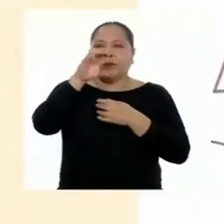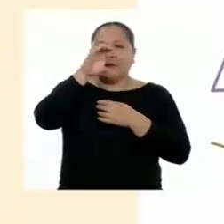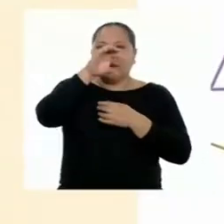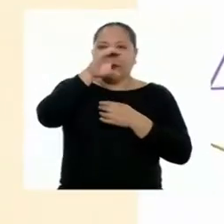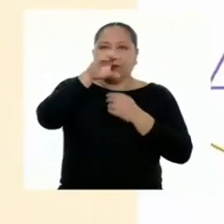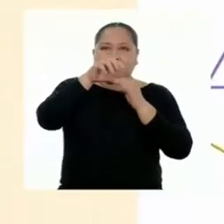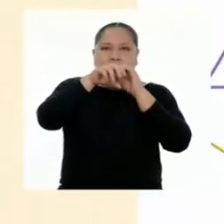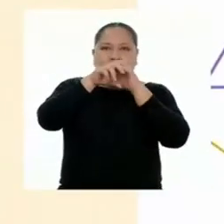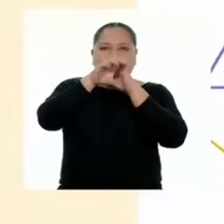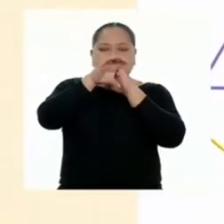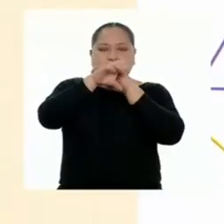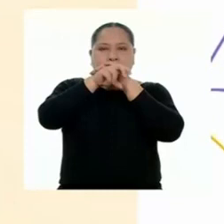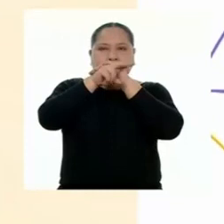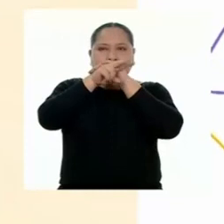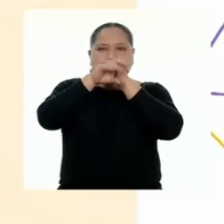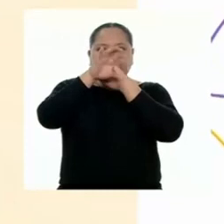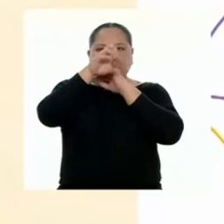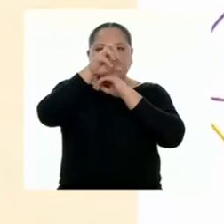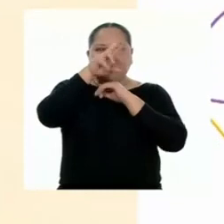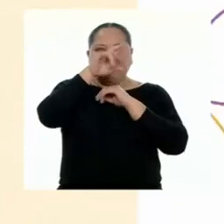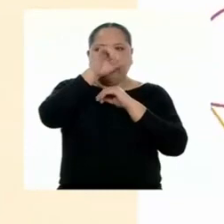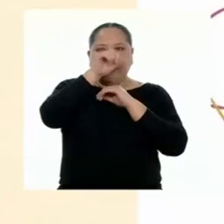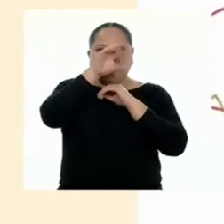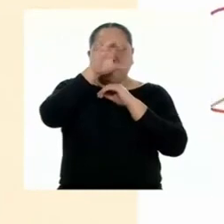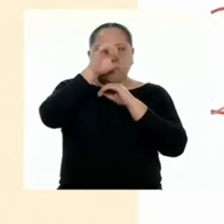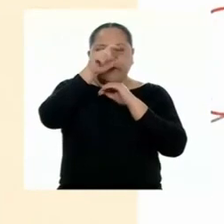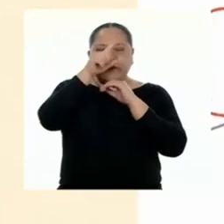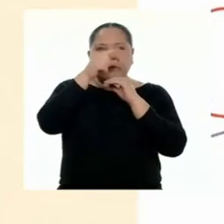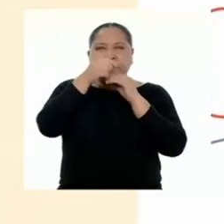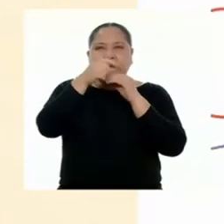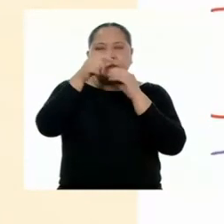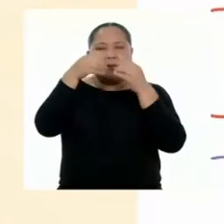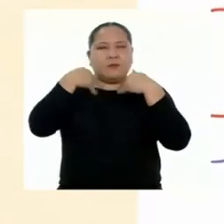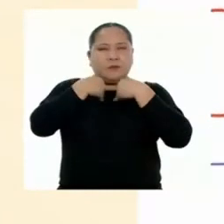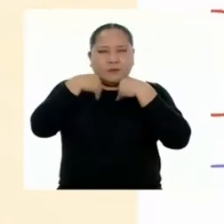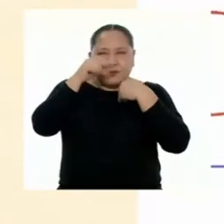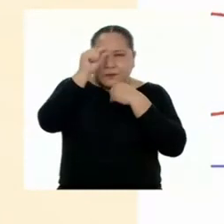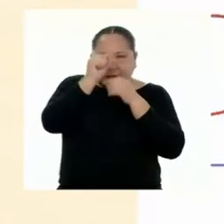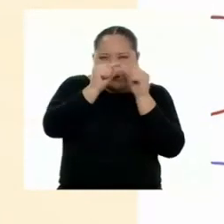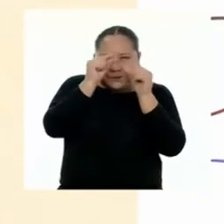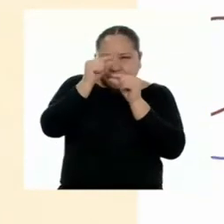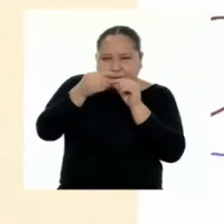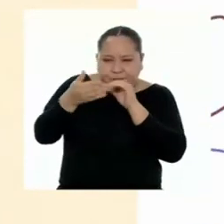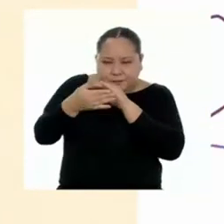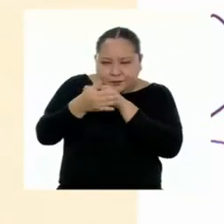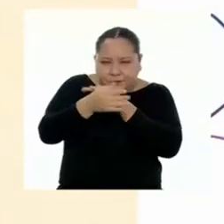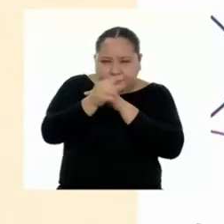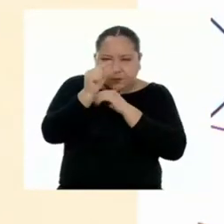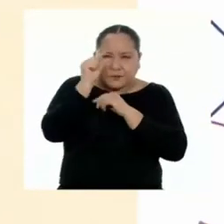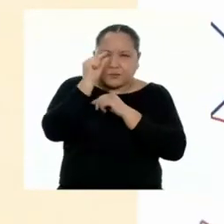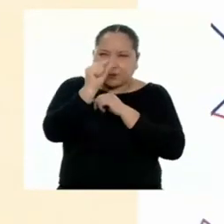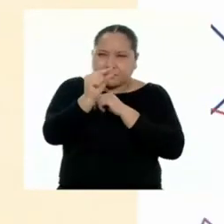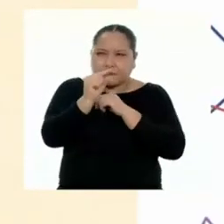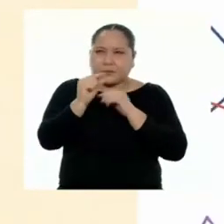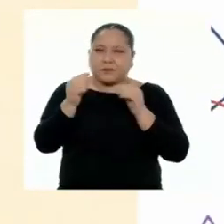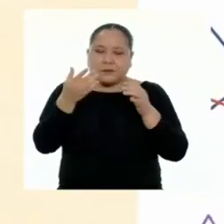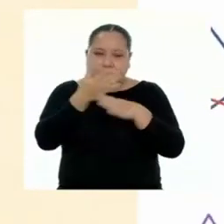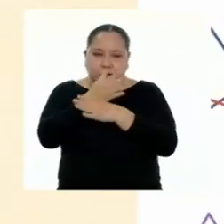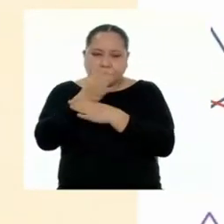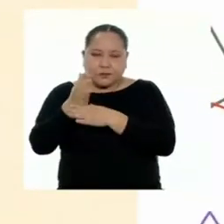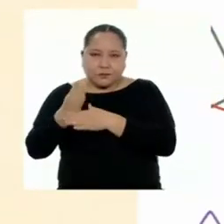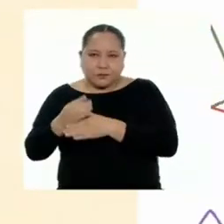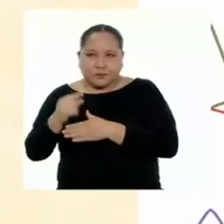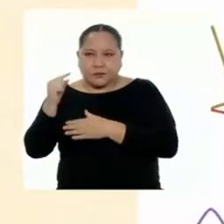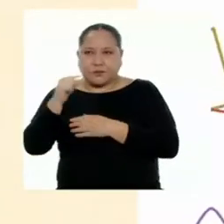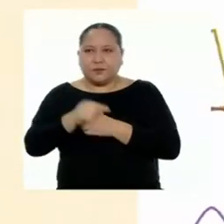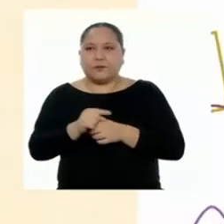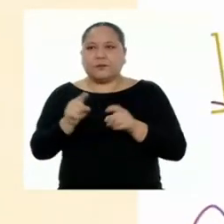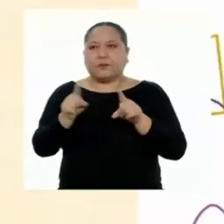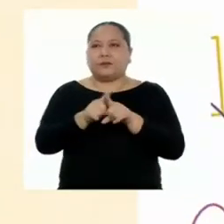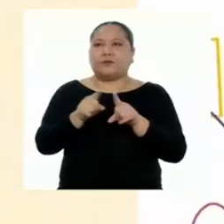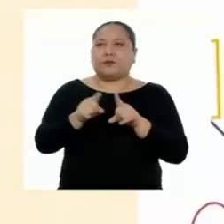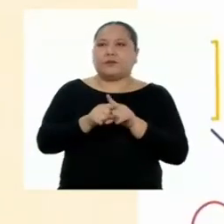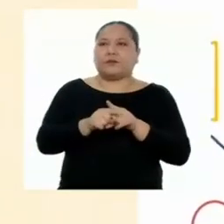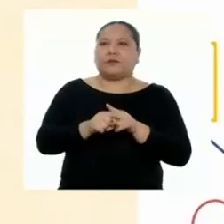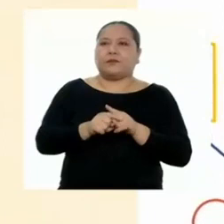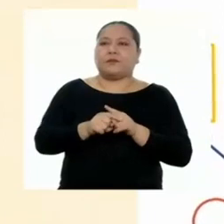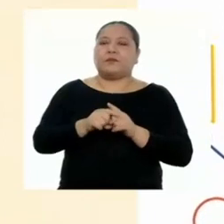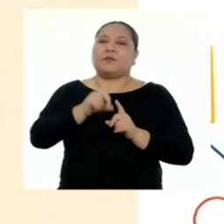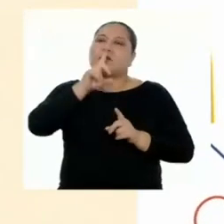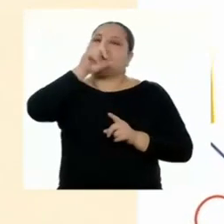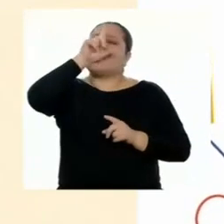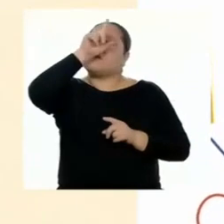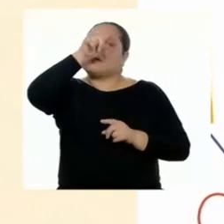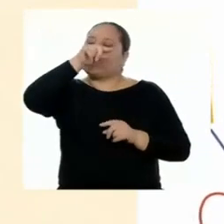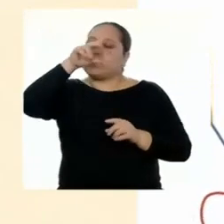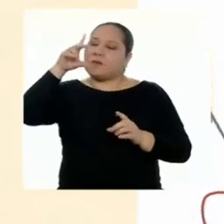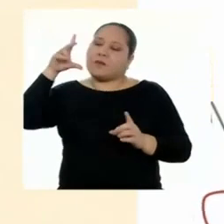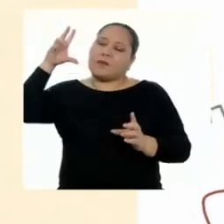caracoles, insectos, peces, renacuajos y crustáceos con los que comparten hábitat, y a su vez la garza y las